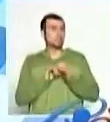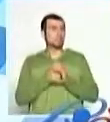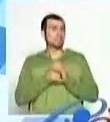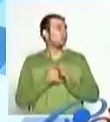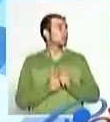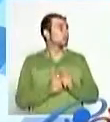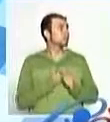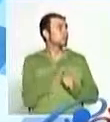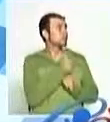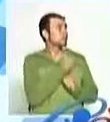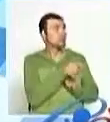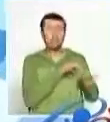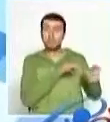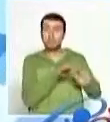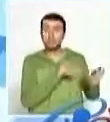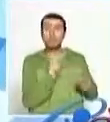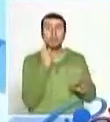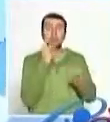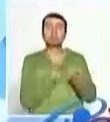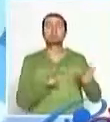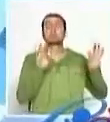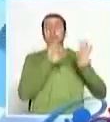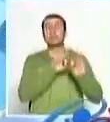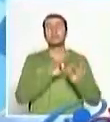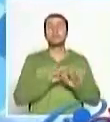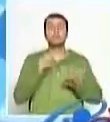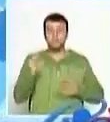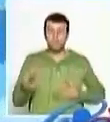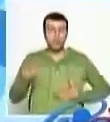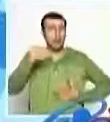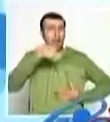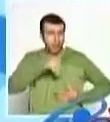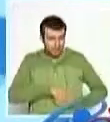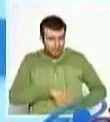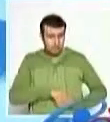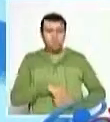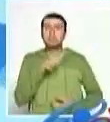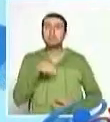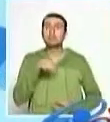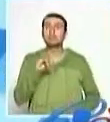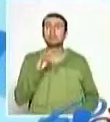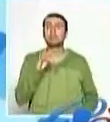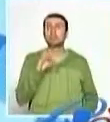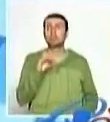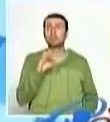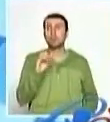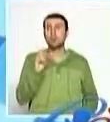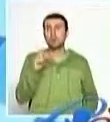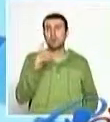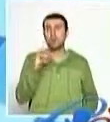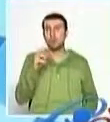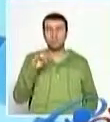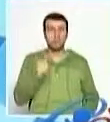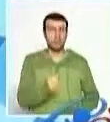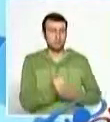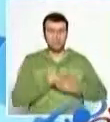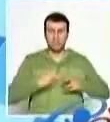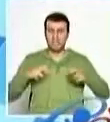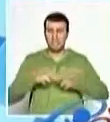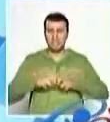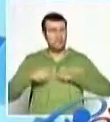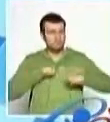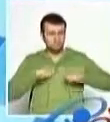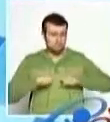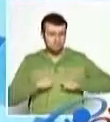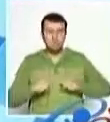algo muy importante. Adentro tenemos una cosa que se llama mitocondria. Y eso tiene que ver con la energía, tiene que ver con nutrientes